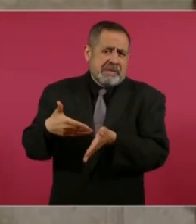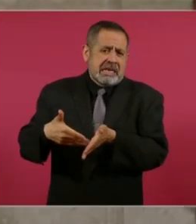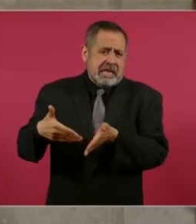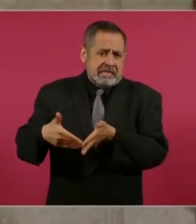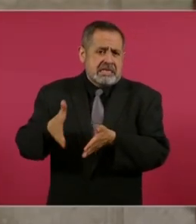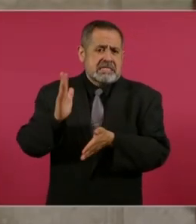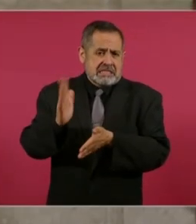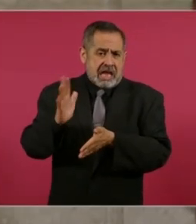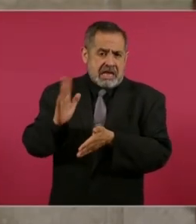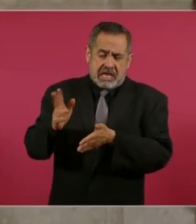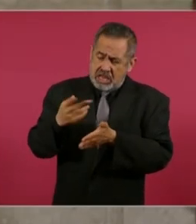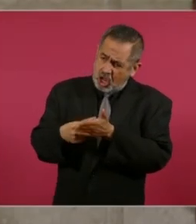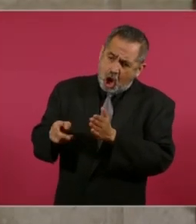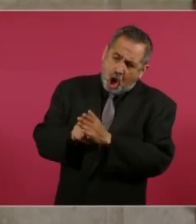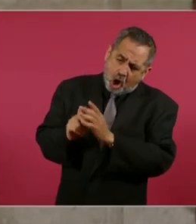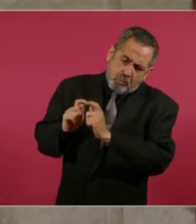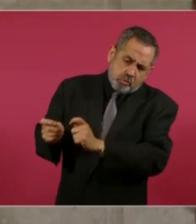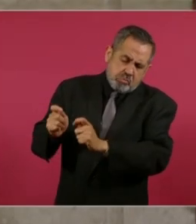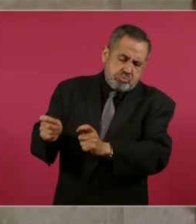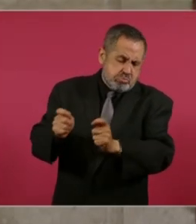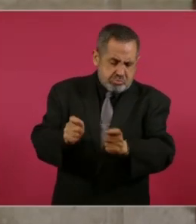trabajadores,